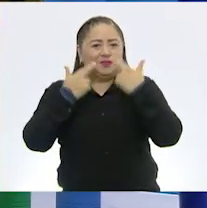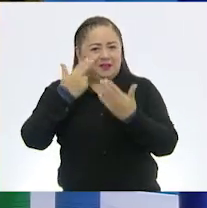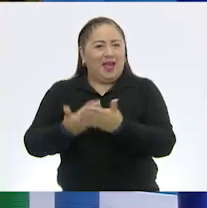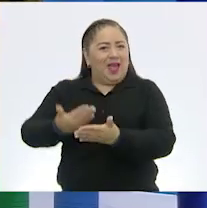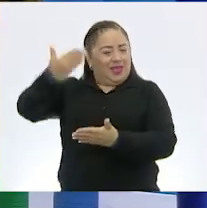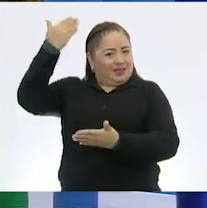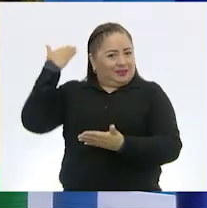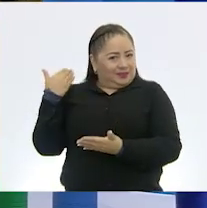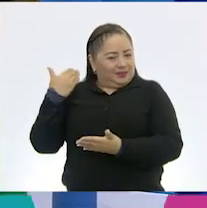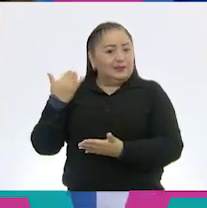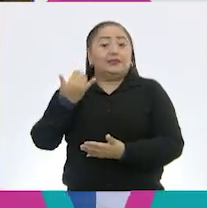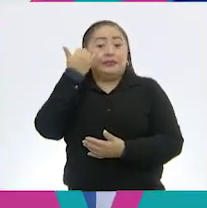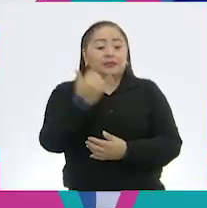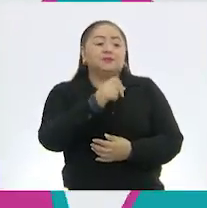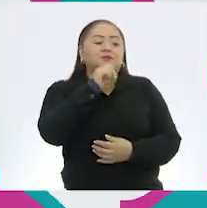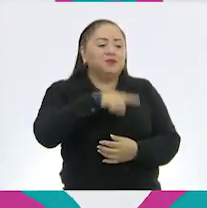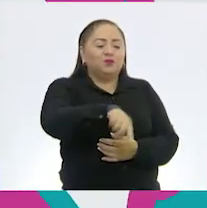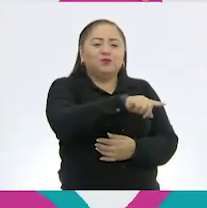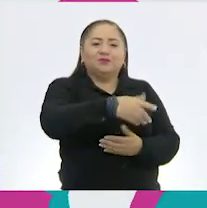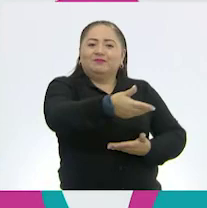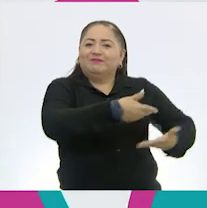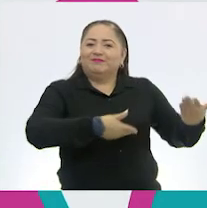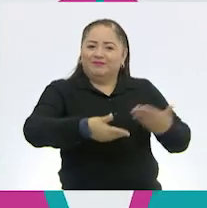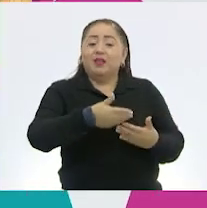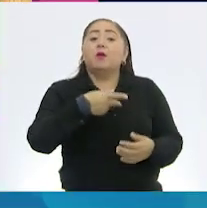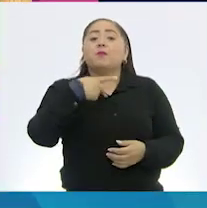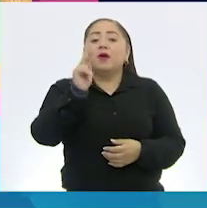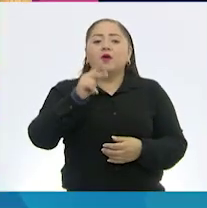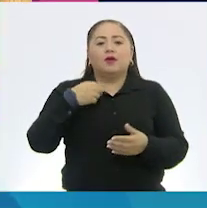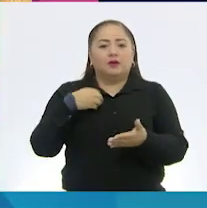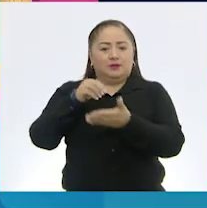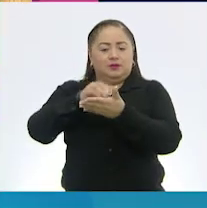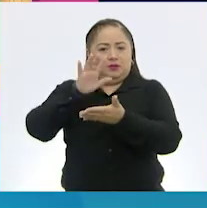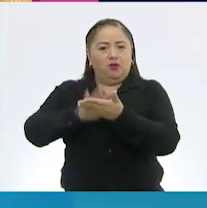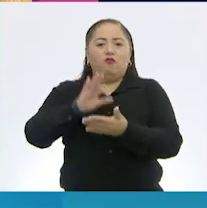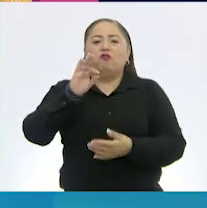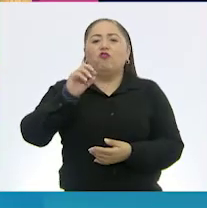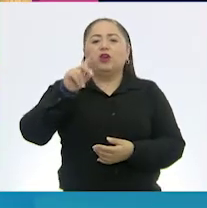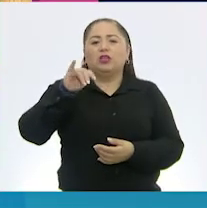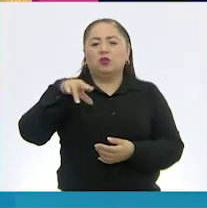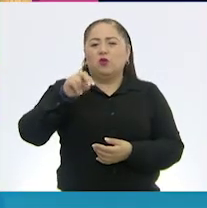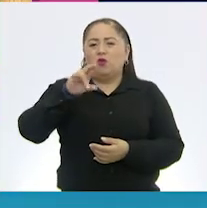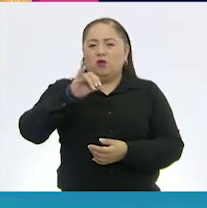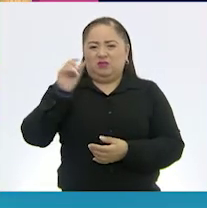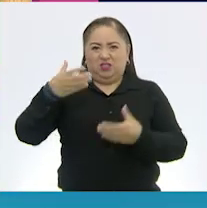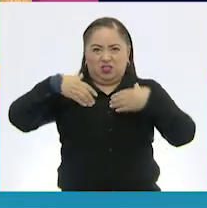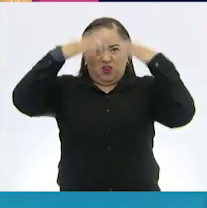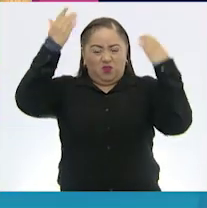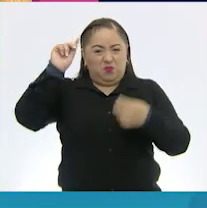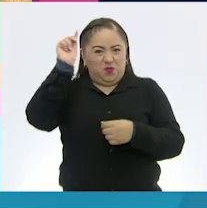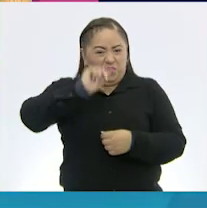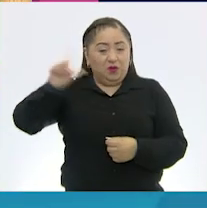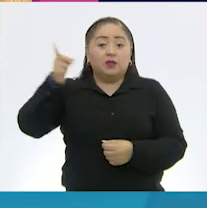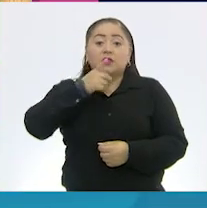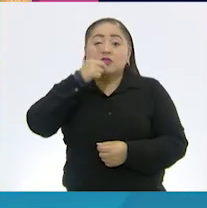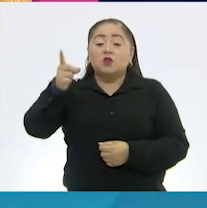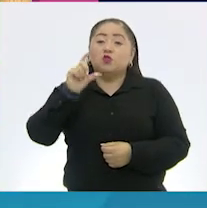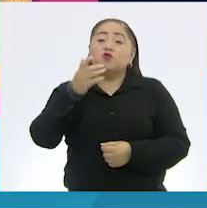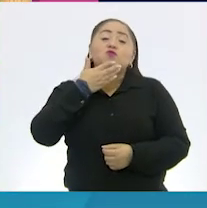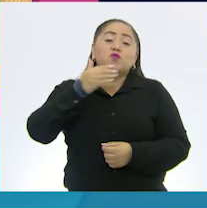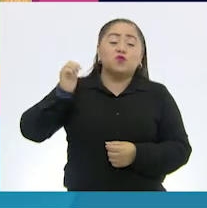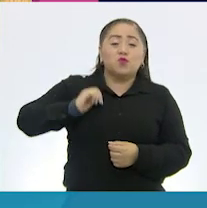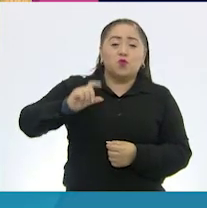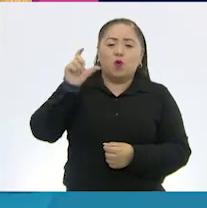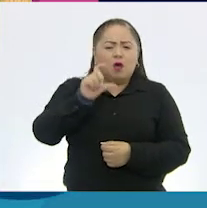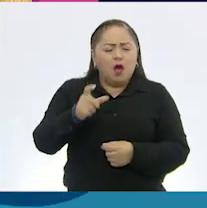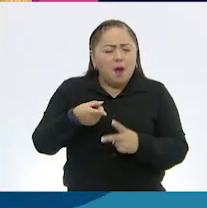pasada y que ustedes nos compartieron. Anoté que Fortino Rojas, chef profesional, dijo que los mexicas, cuando estaban